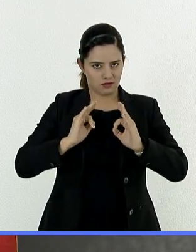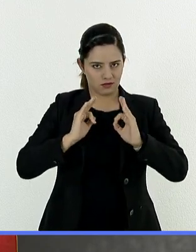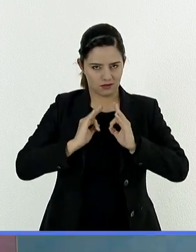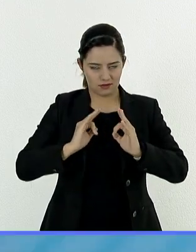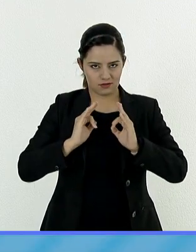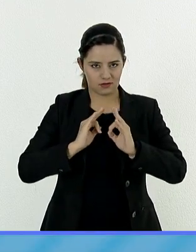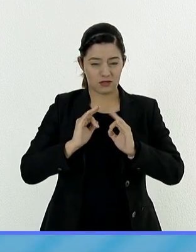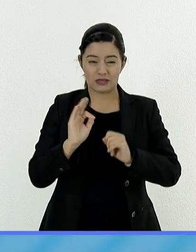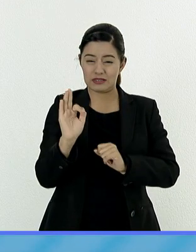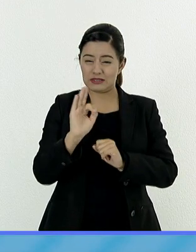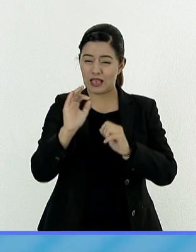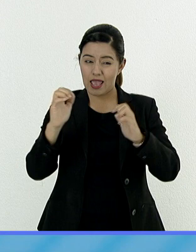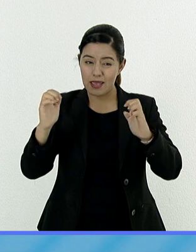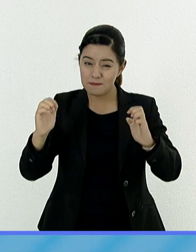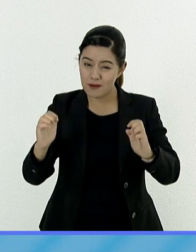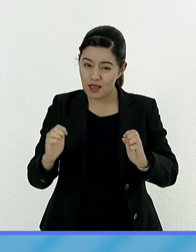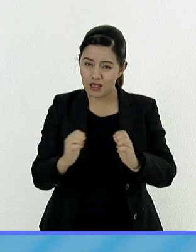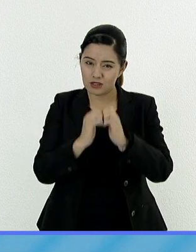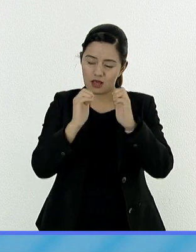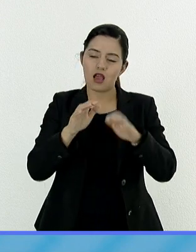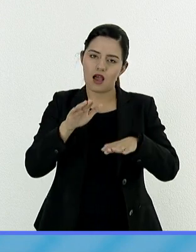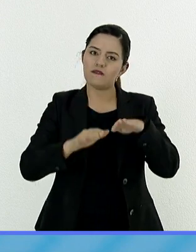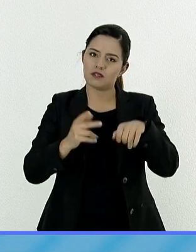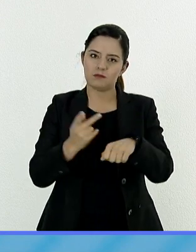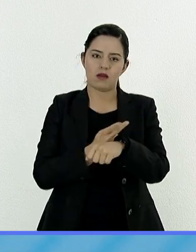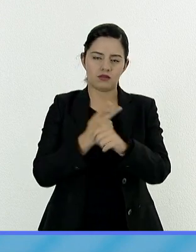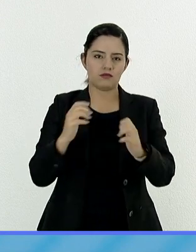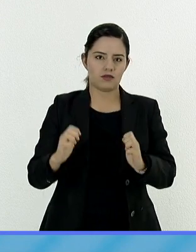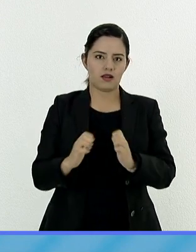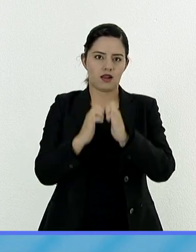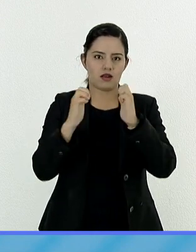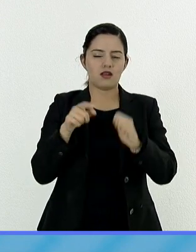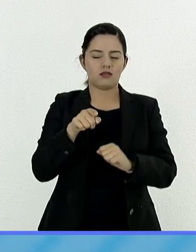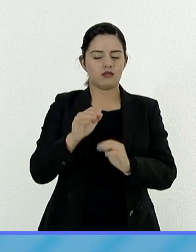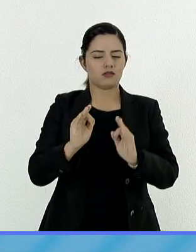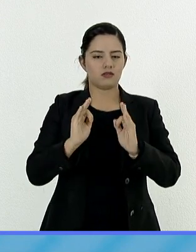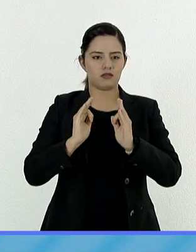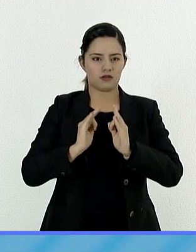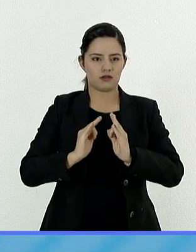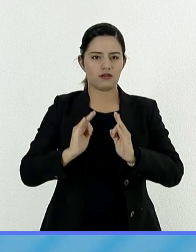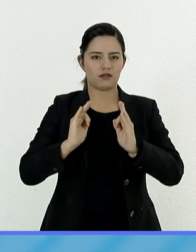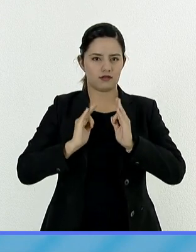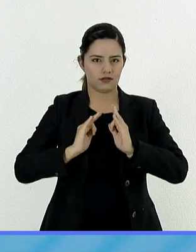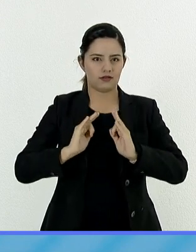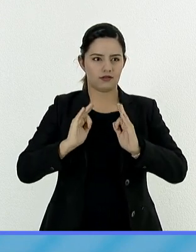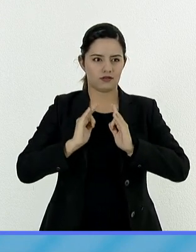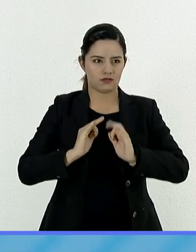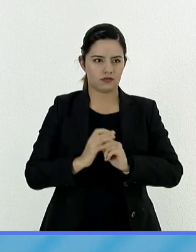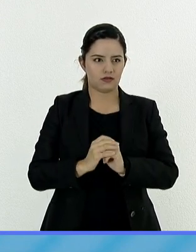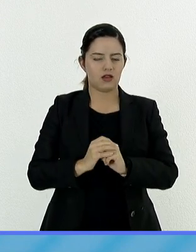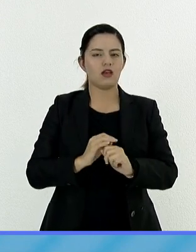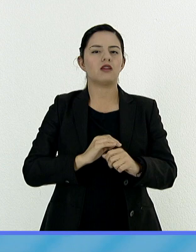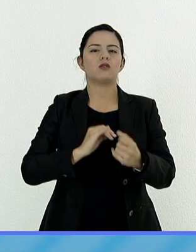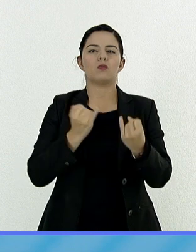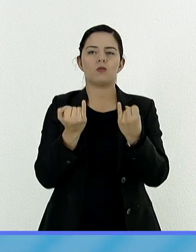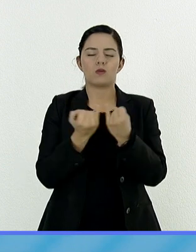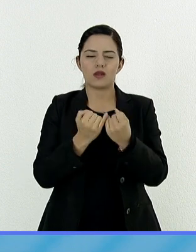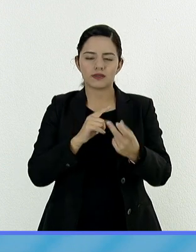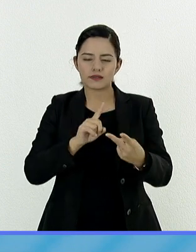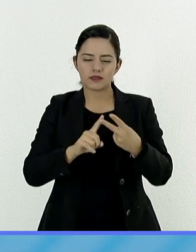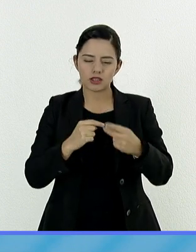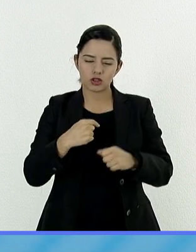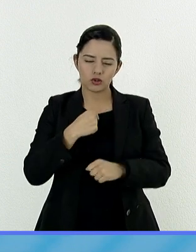cualquier emergencia que sí suceden también de alguna manera ser muy calculadores no